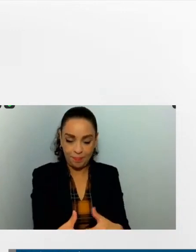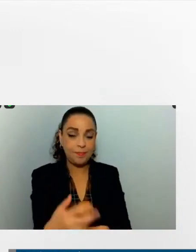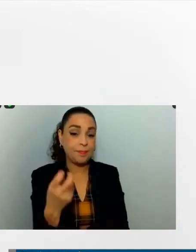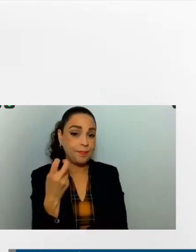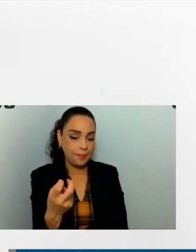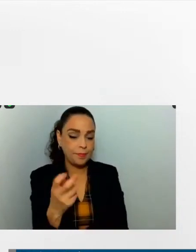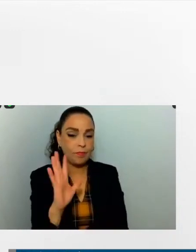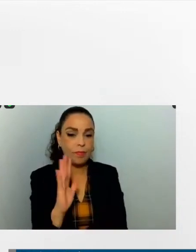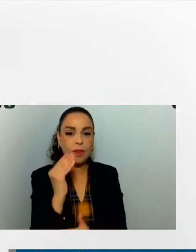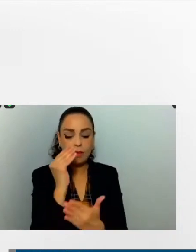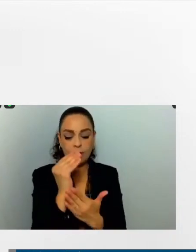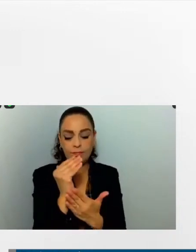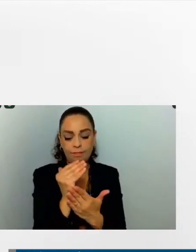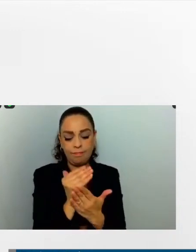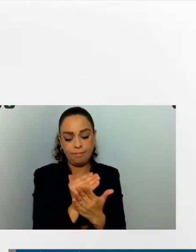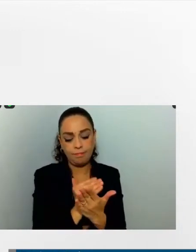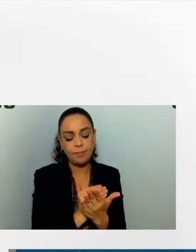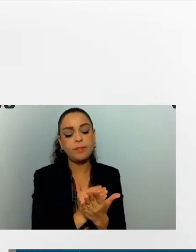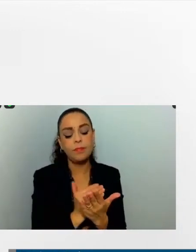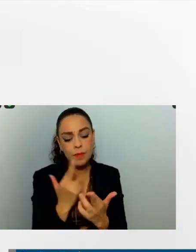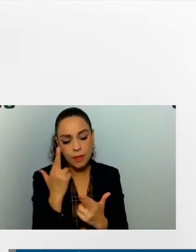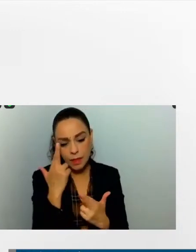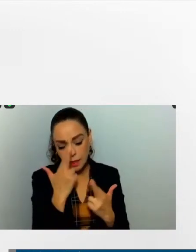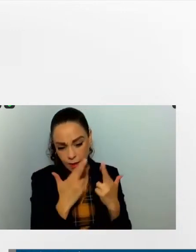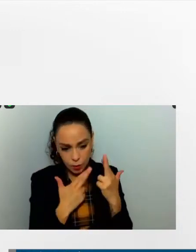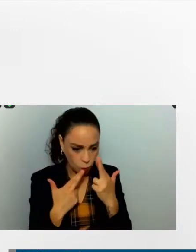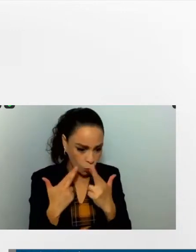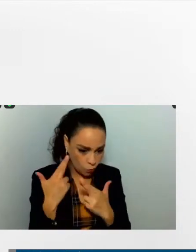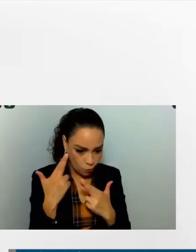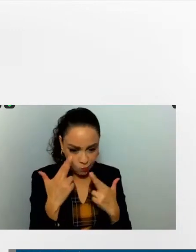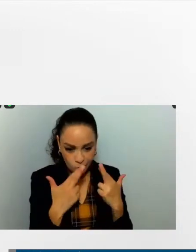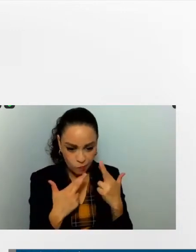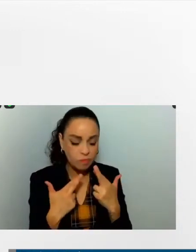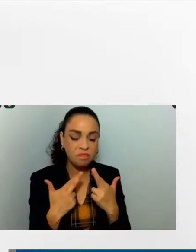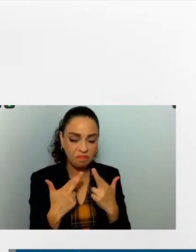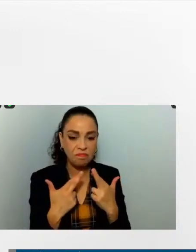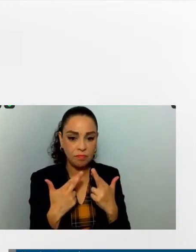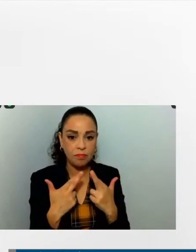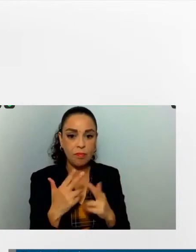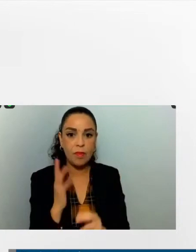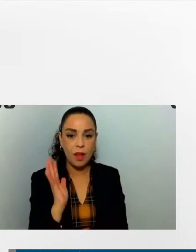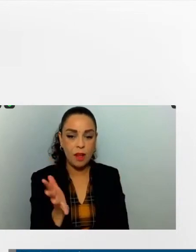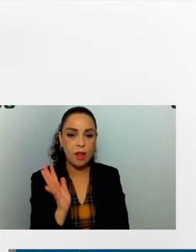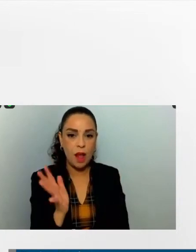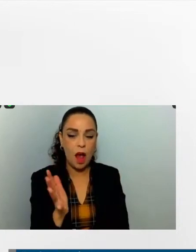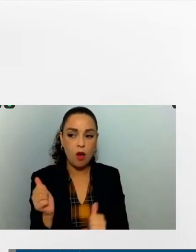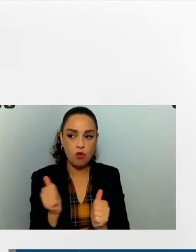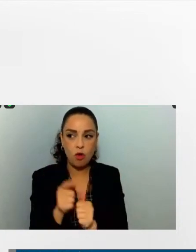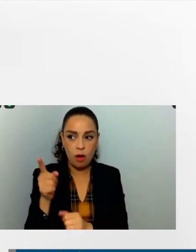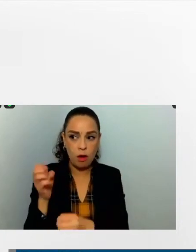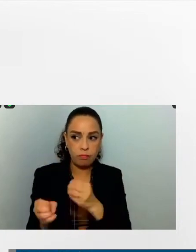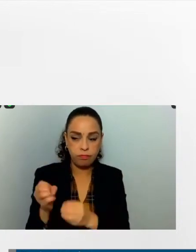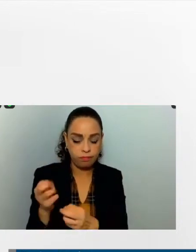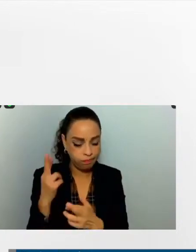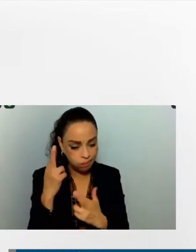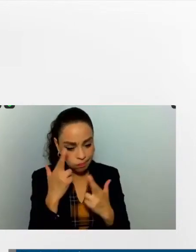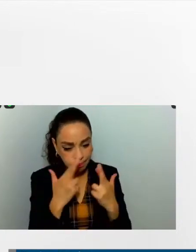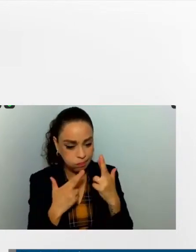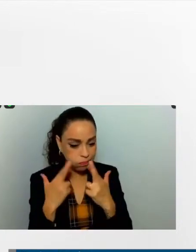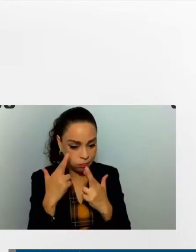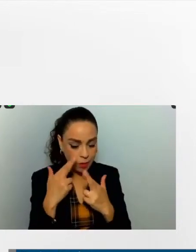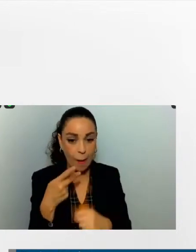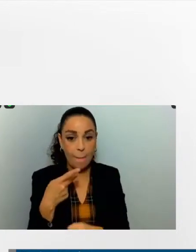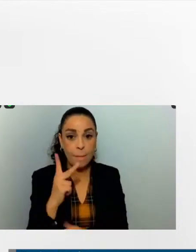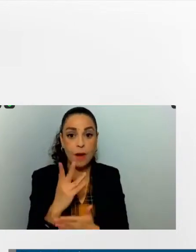digamos, básicas de estudio que tienen todos los elementos que, digamos, ya conocemos, han sido analizados a través de la Corte. Pero además da cuenta de